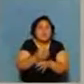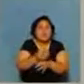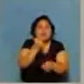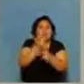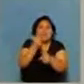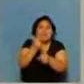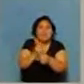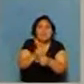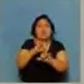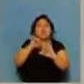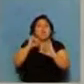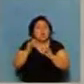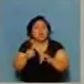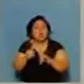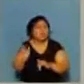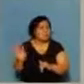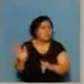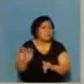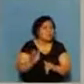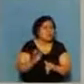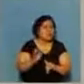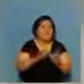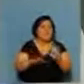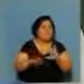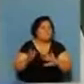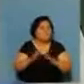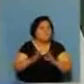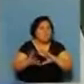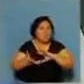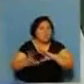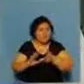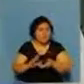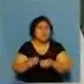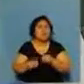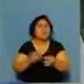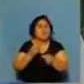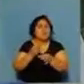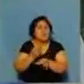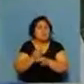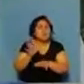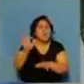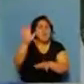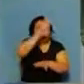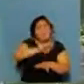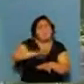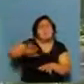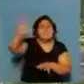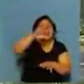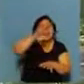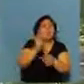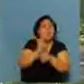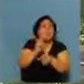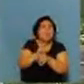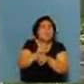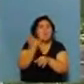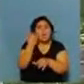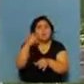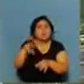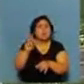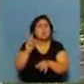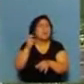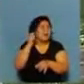jóvenes, y ahí tenemos toda una estrategia de educación, y también en términos ambientales, de cuidar las yungas, cuidar nuestra casa. La presentación del reporte integrado es una